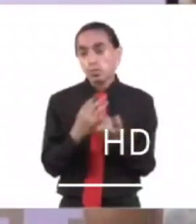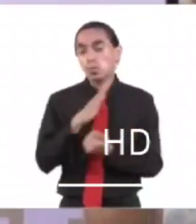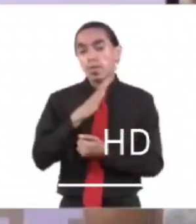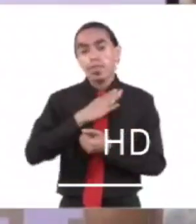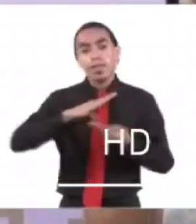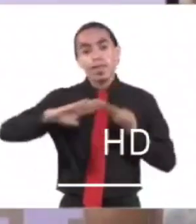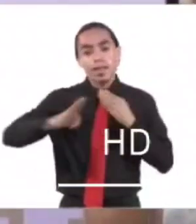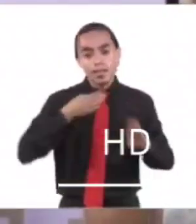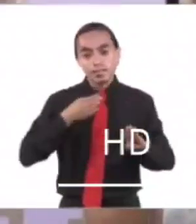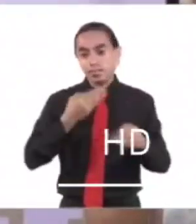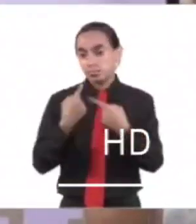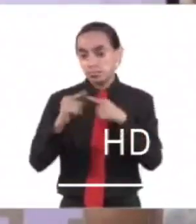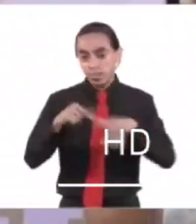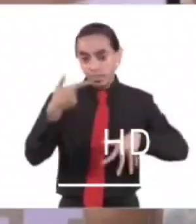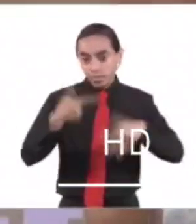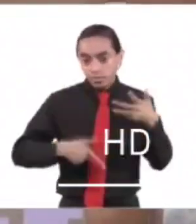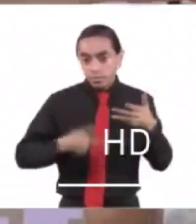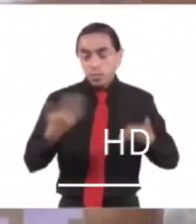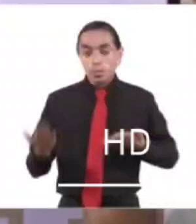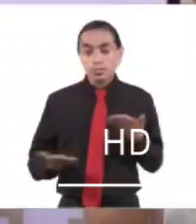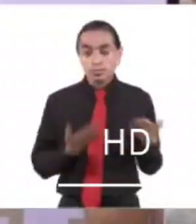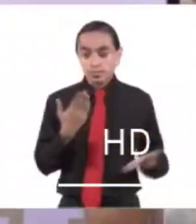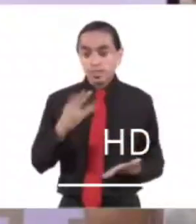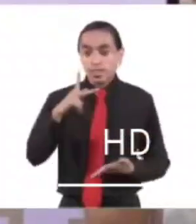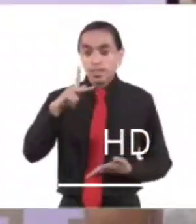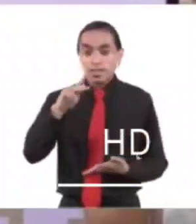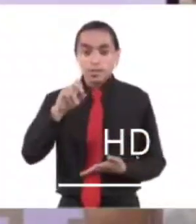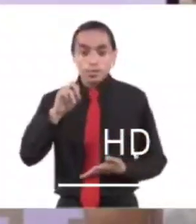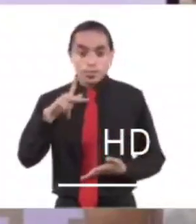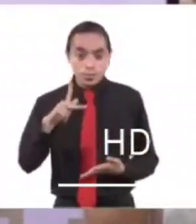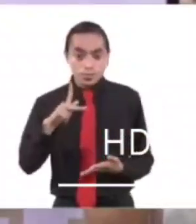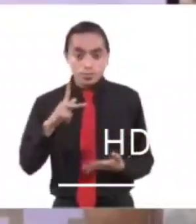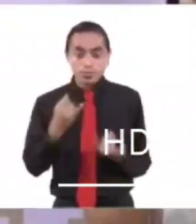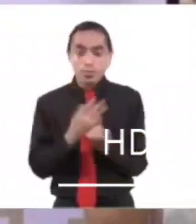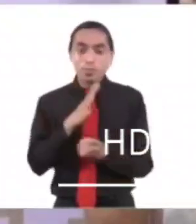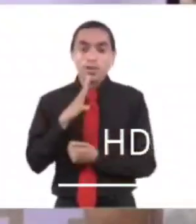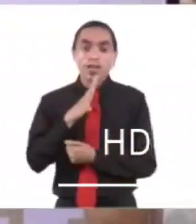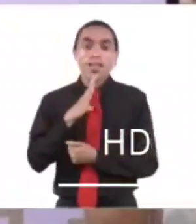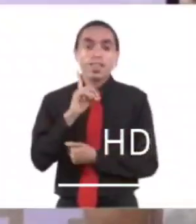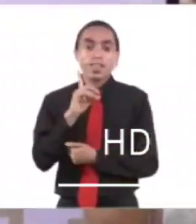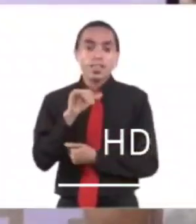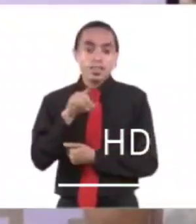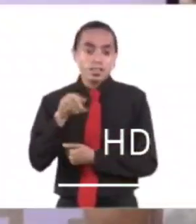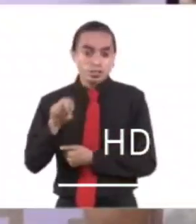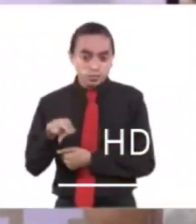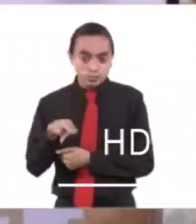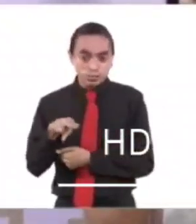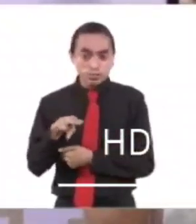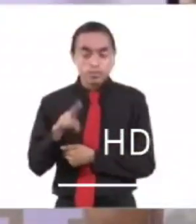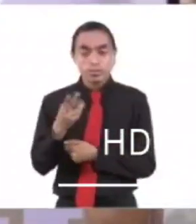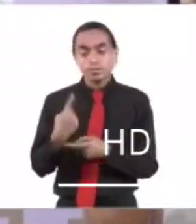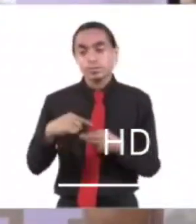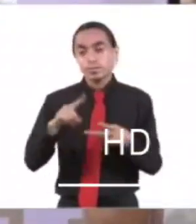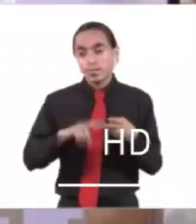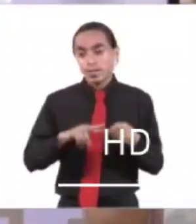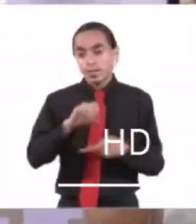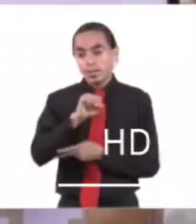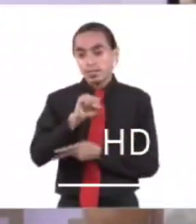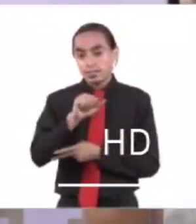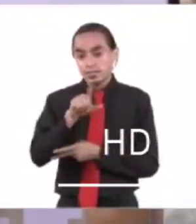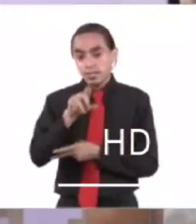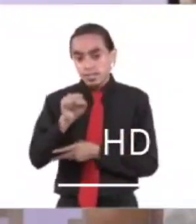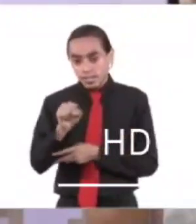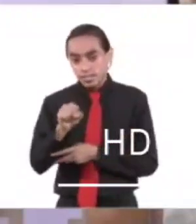taekwondo. Bailes desde el K-pop hasta el danzón, pasando por la salsa, por la